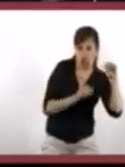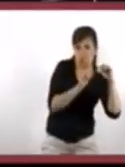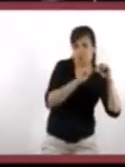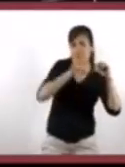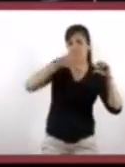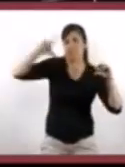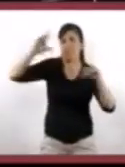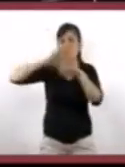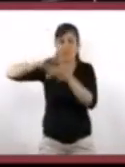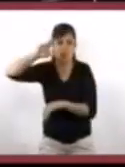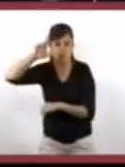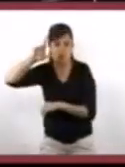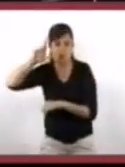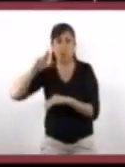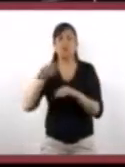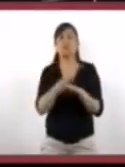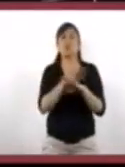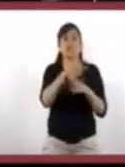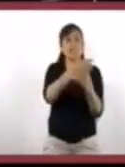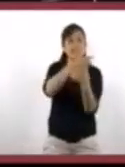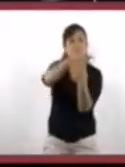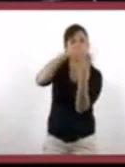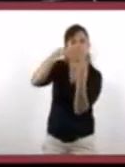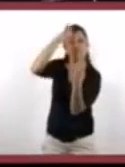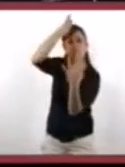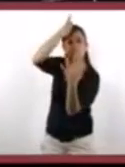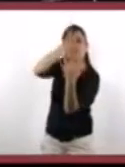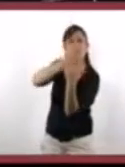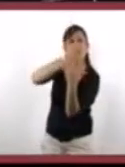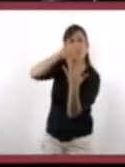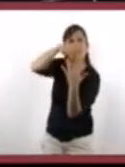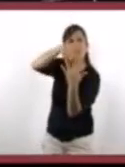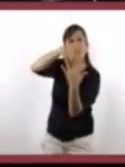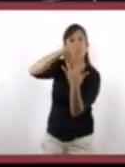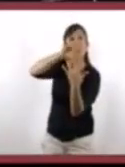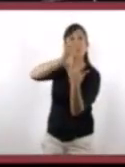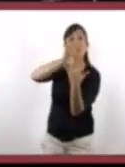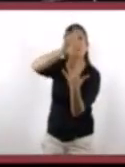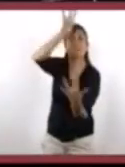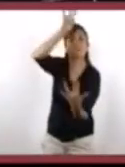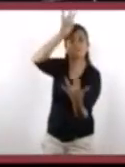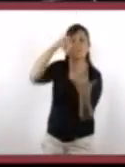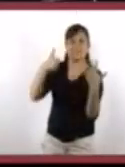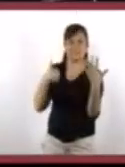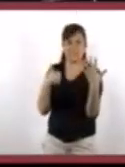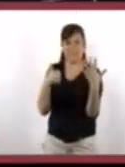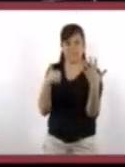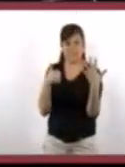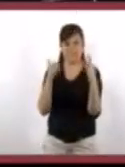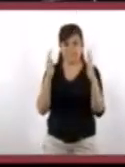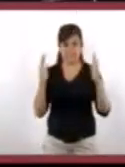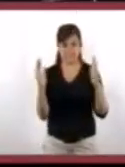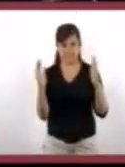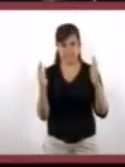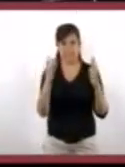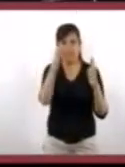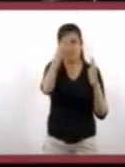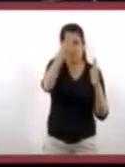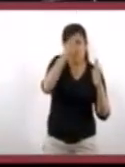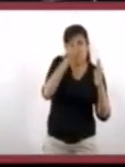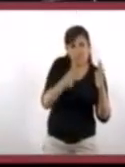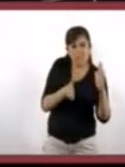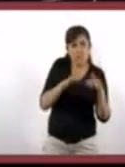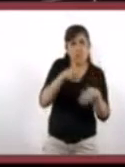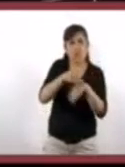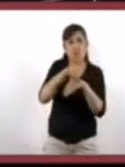conjunto de datos. ¿Y cuál es el número de en medio de este conjunto de datos? Bueno, notamos que es un número par, son 6 datos y no hay exactamente un valor de en